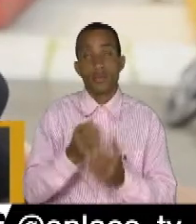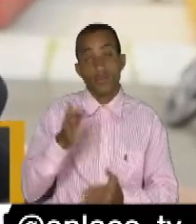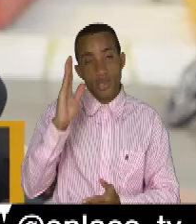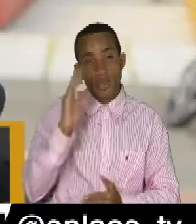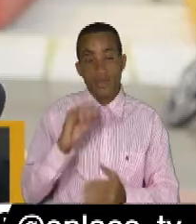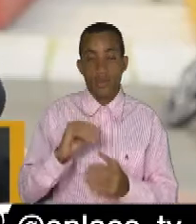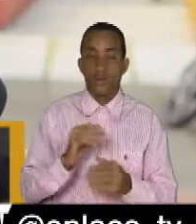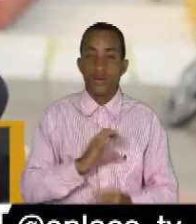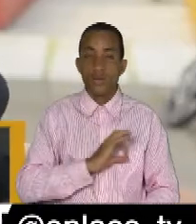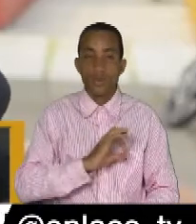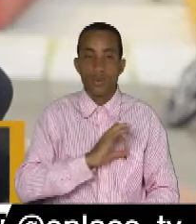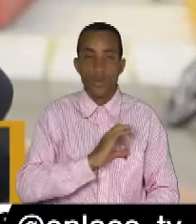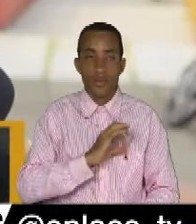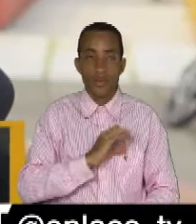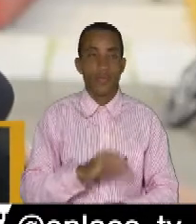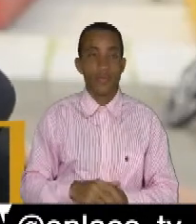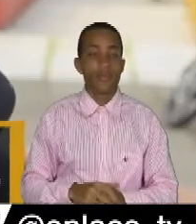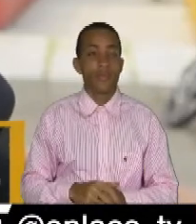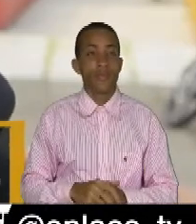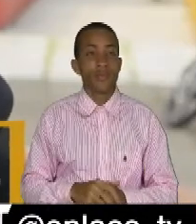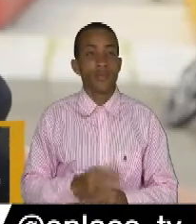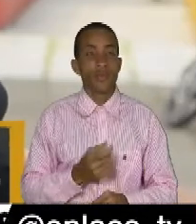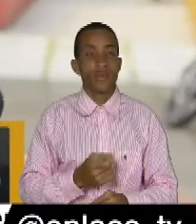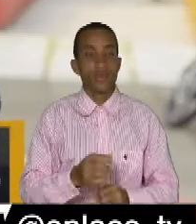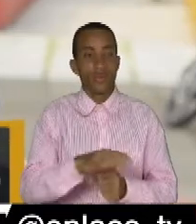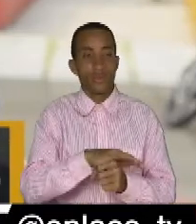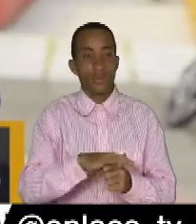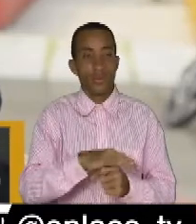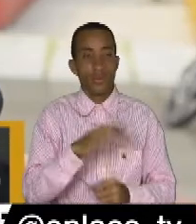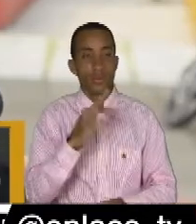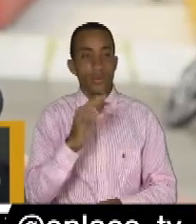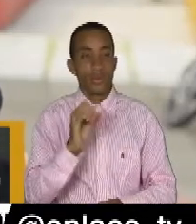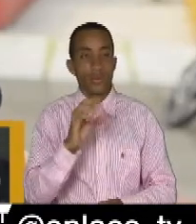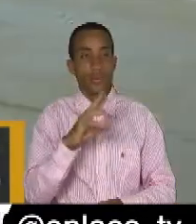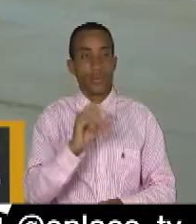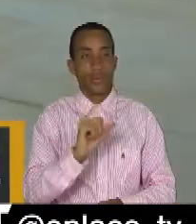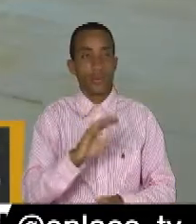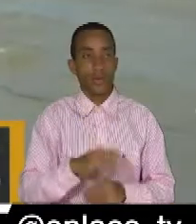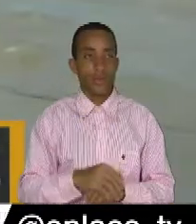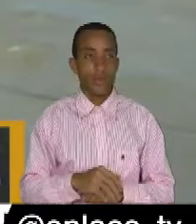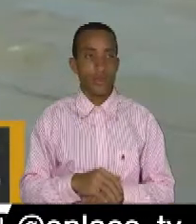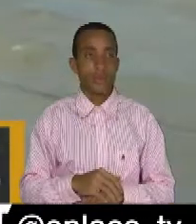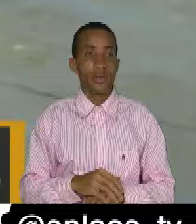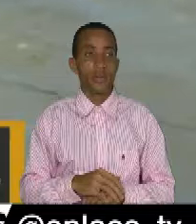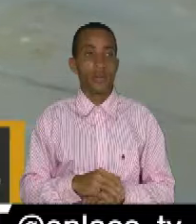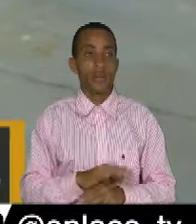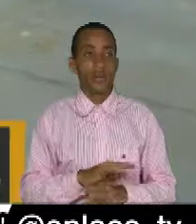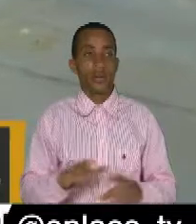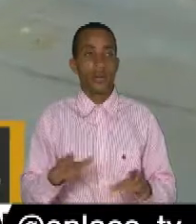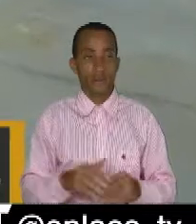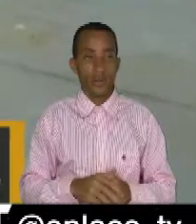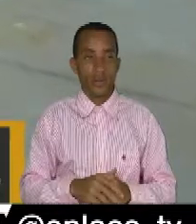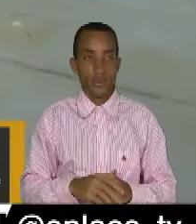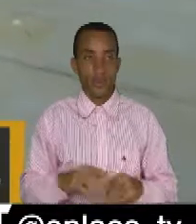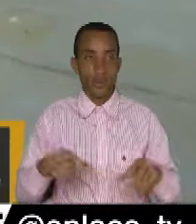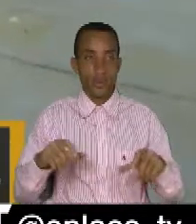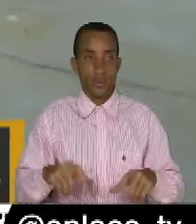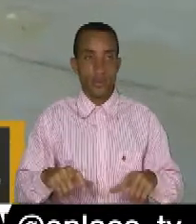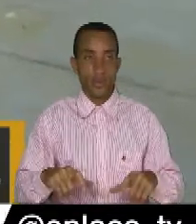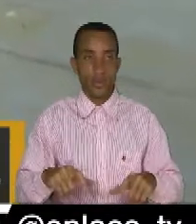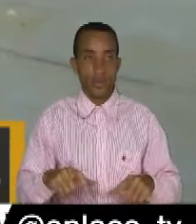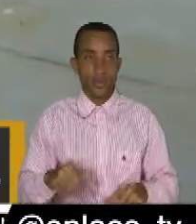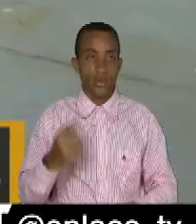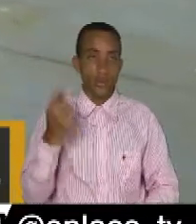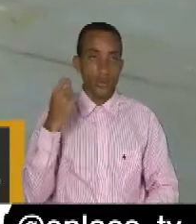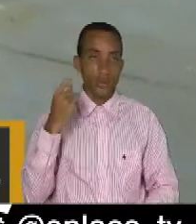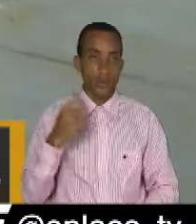en el barrio La Tora. El barrio La Tora ha venido marcando la pauta en aquello del microfútbol en los últimos años, el